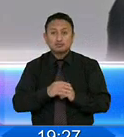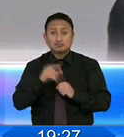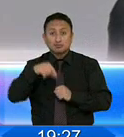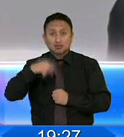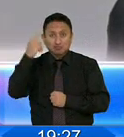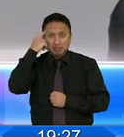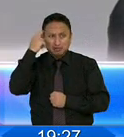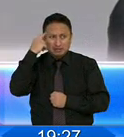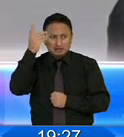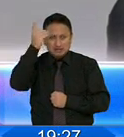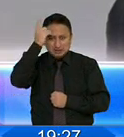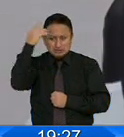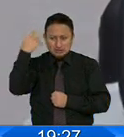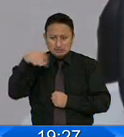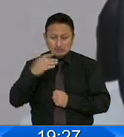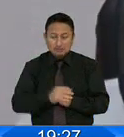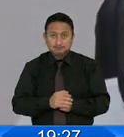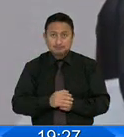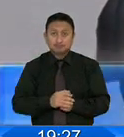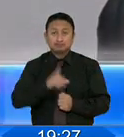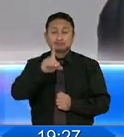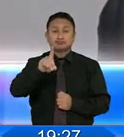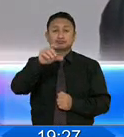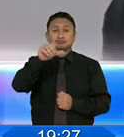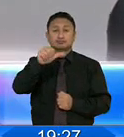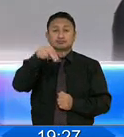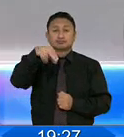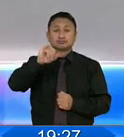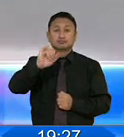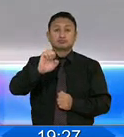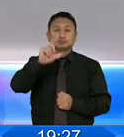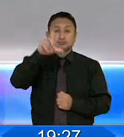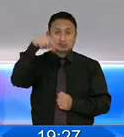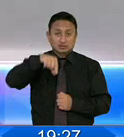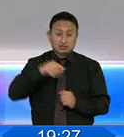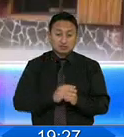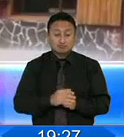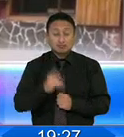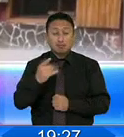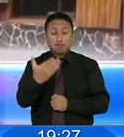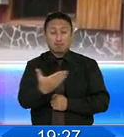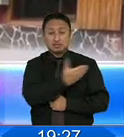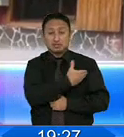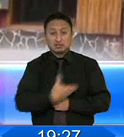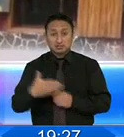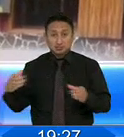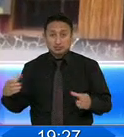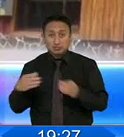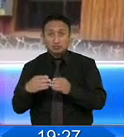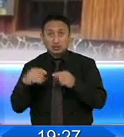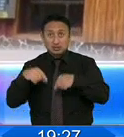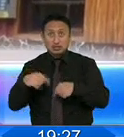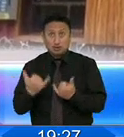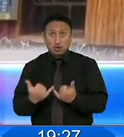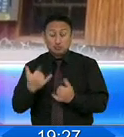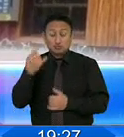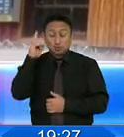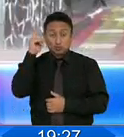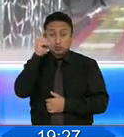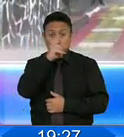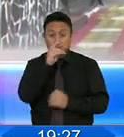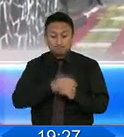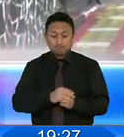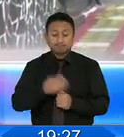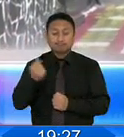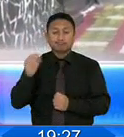de deudas. Daniel Villacrece, presidente de la Asociación de Zona Nocturna de Baños, dice que la situación es bastante compleja y que sus ingresos al